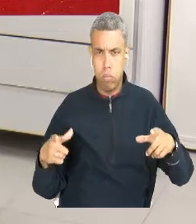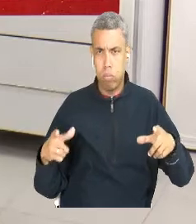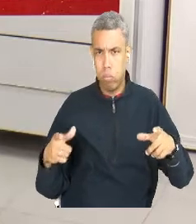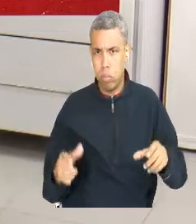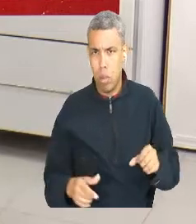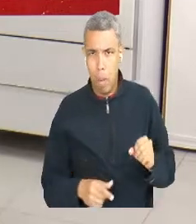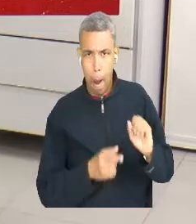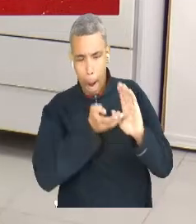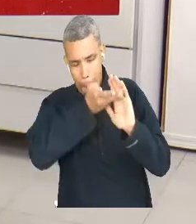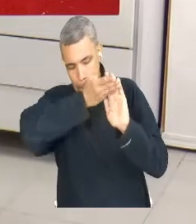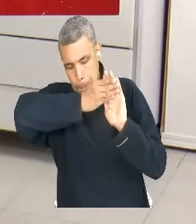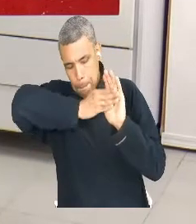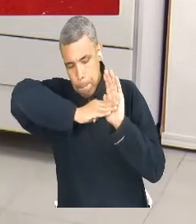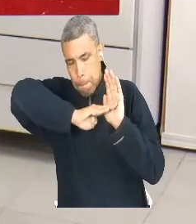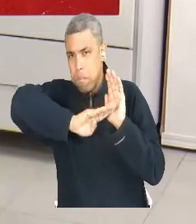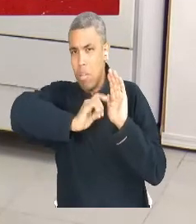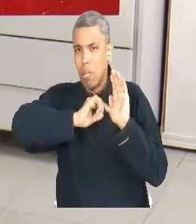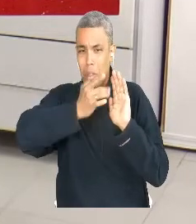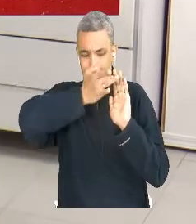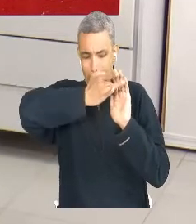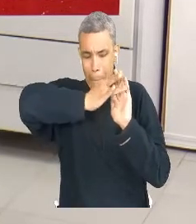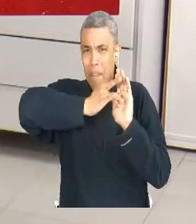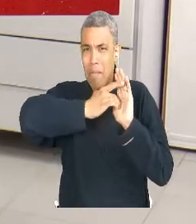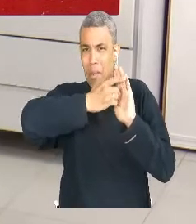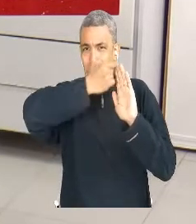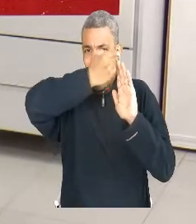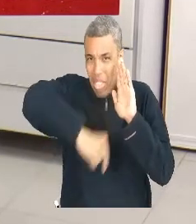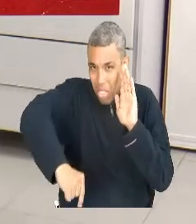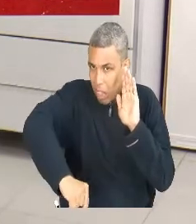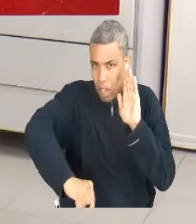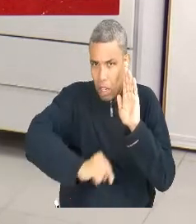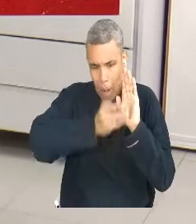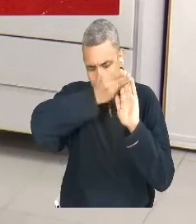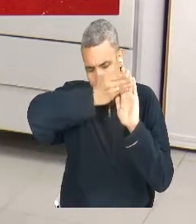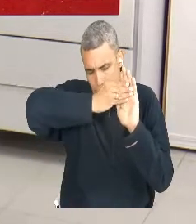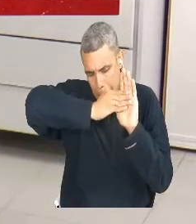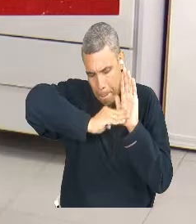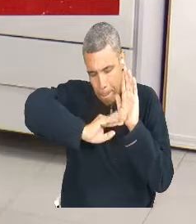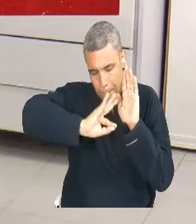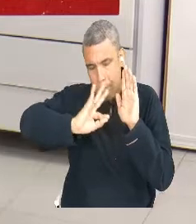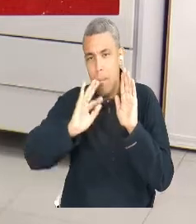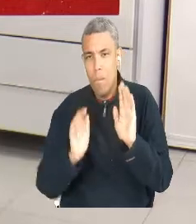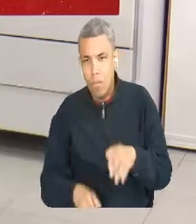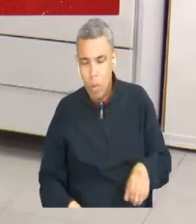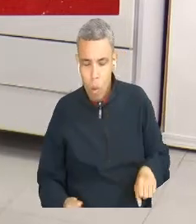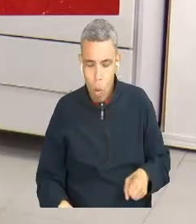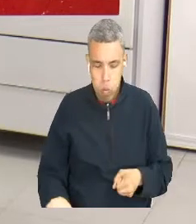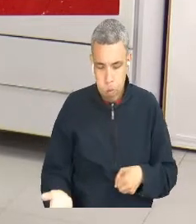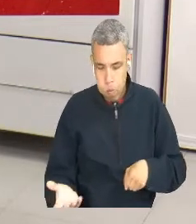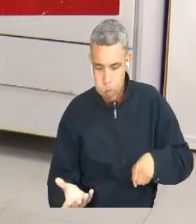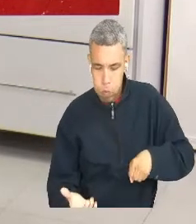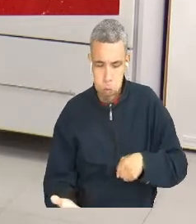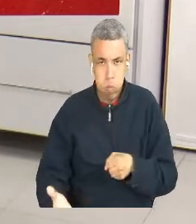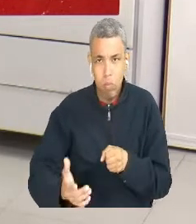teflonada, pueden adicionar algo de aceite o de mantequilla en el sartén, no mucha.